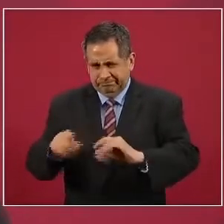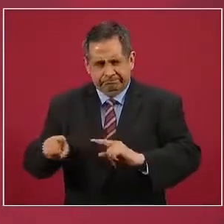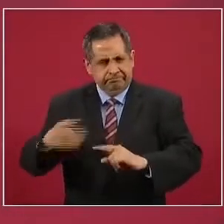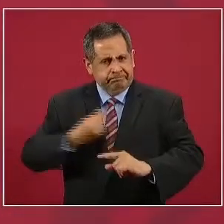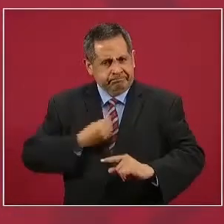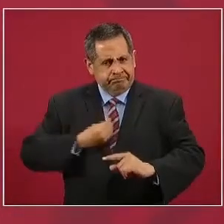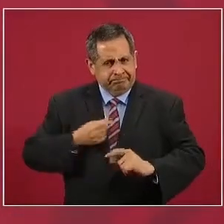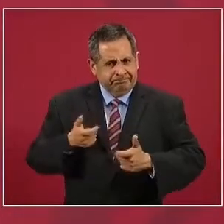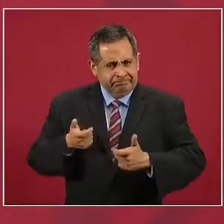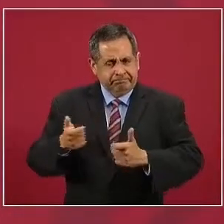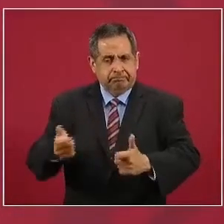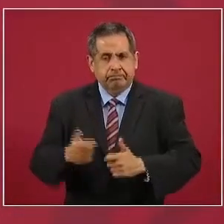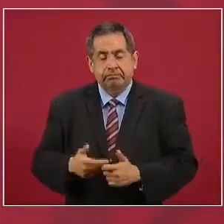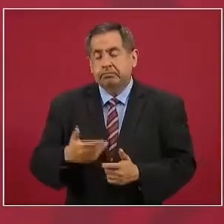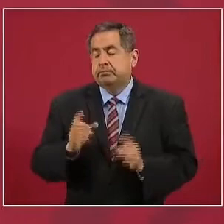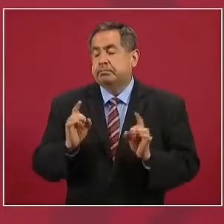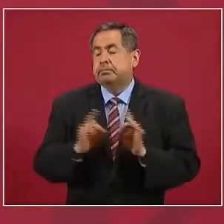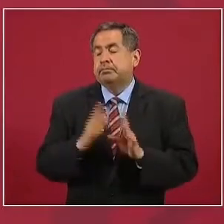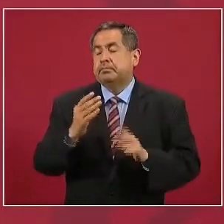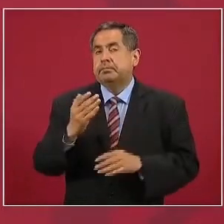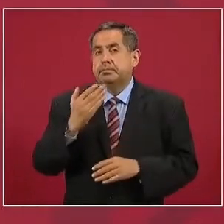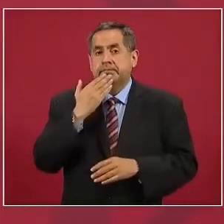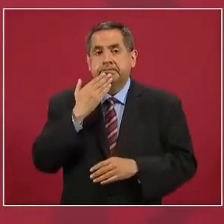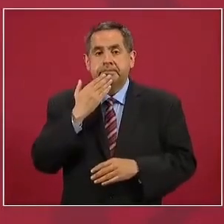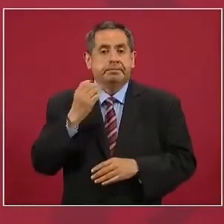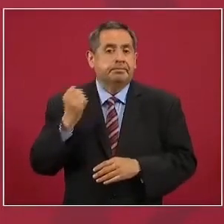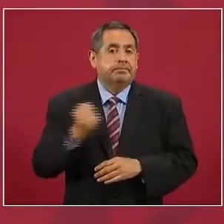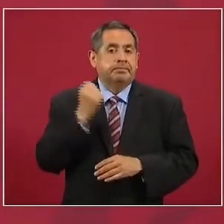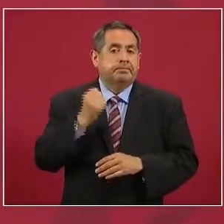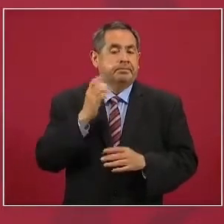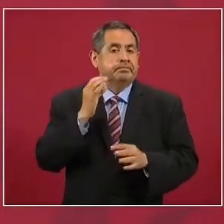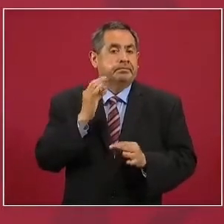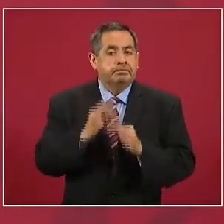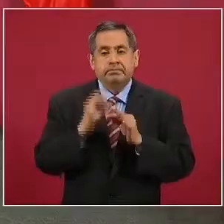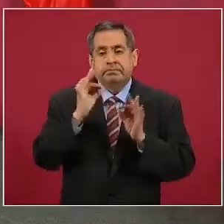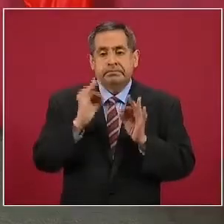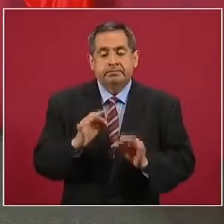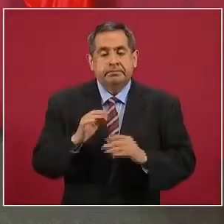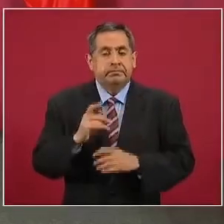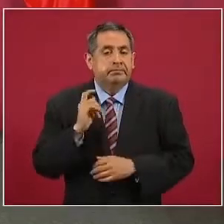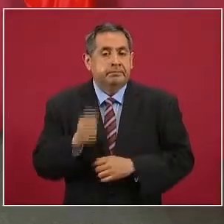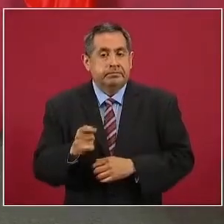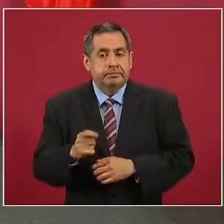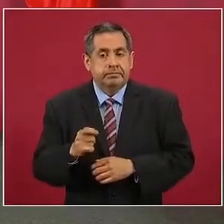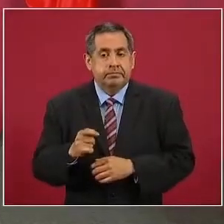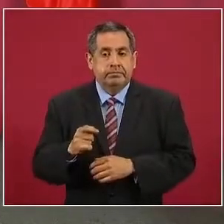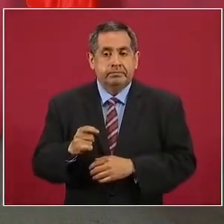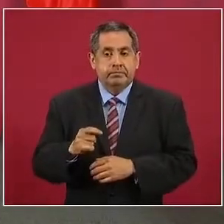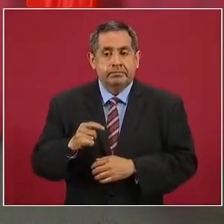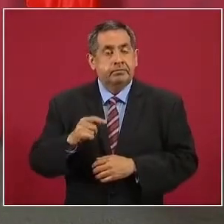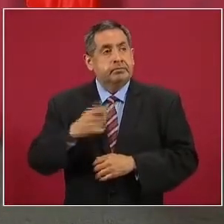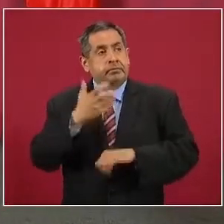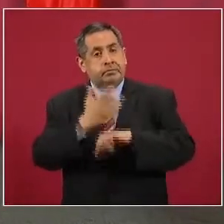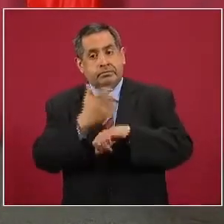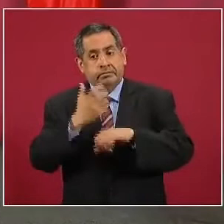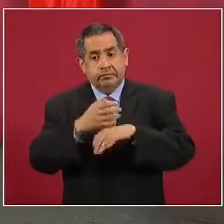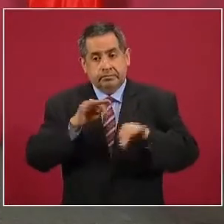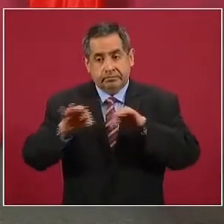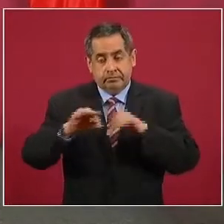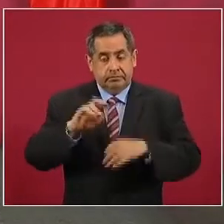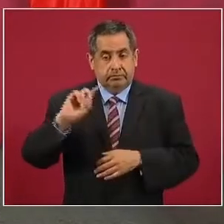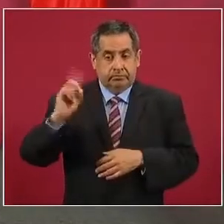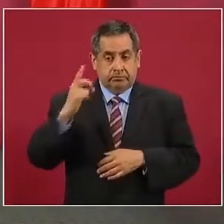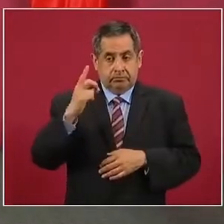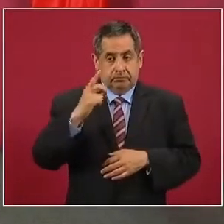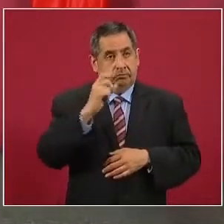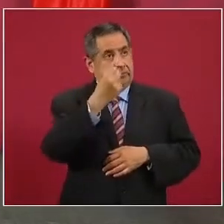Y la bendita coincidencia de que aumentaron las remesas,